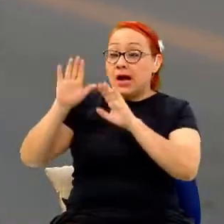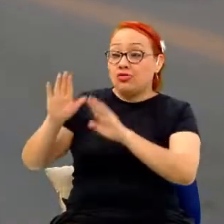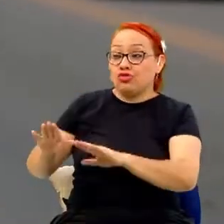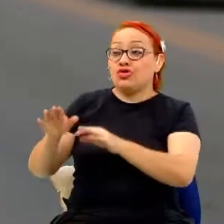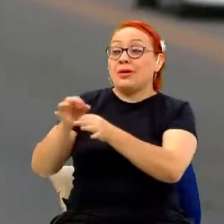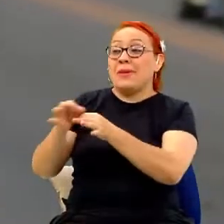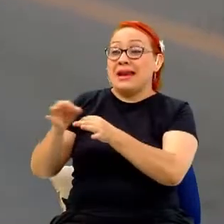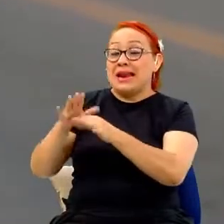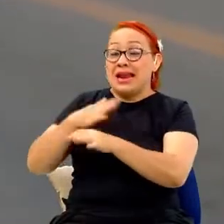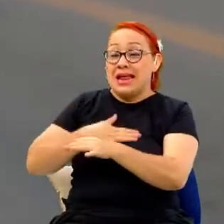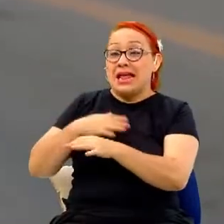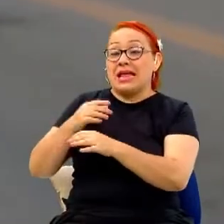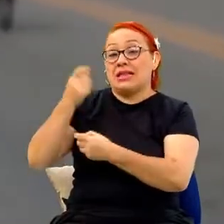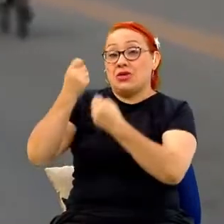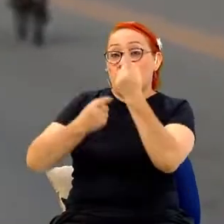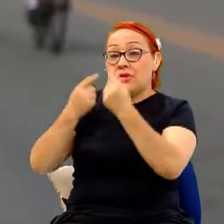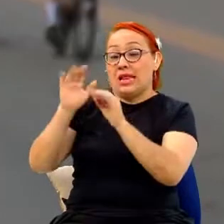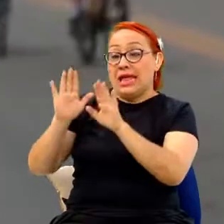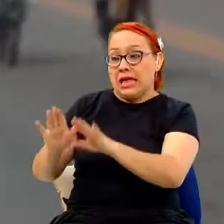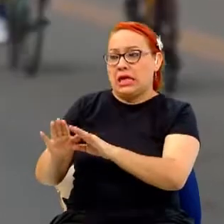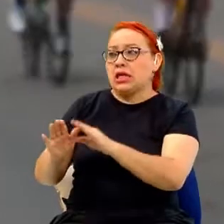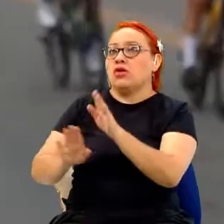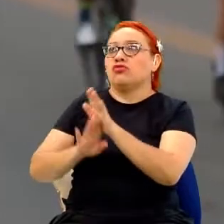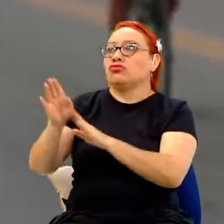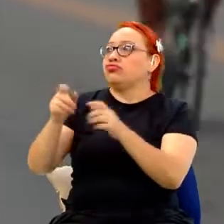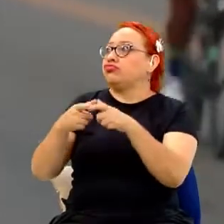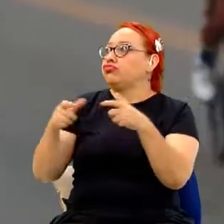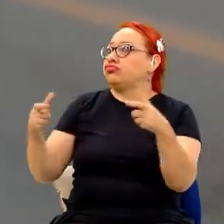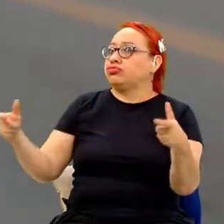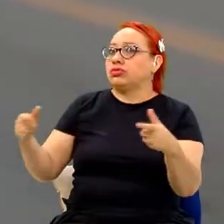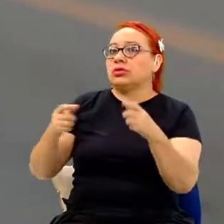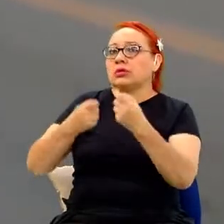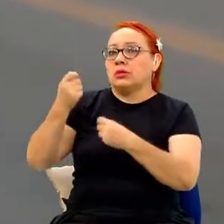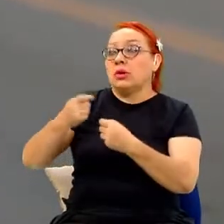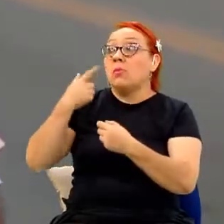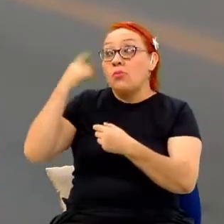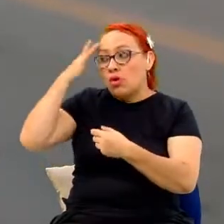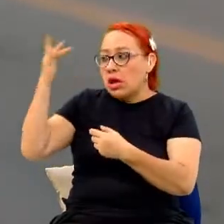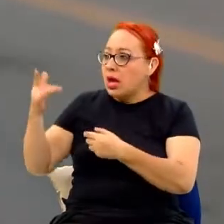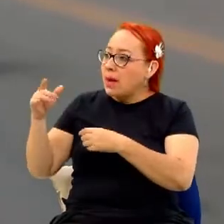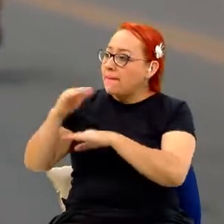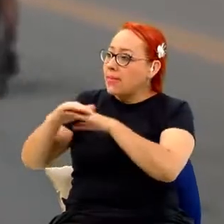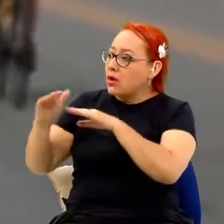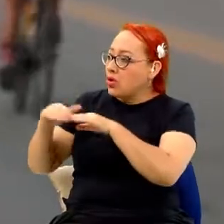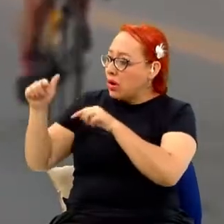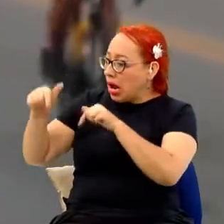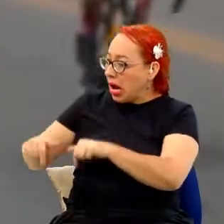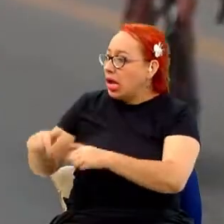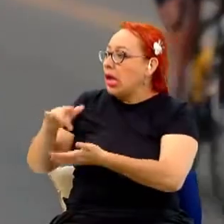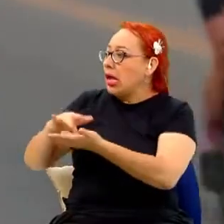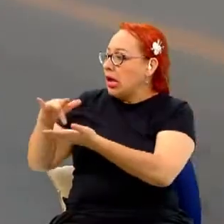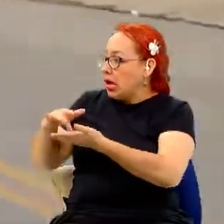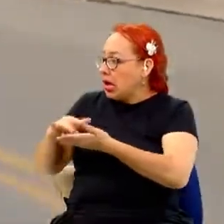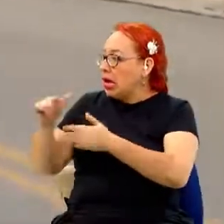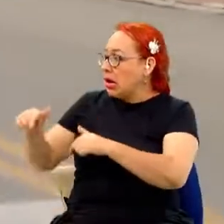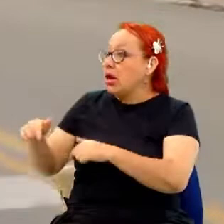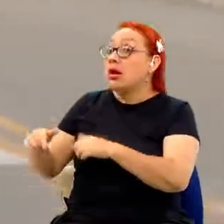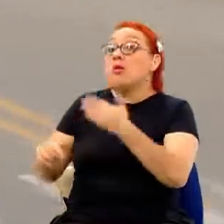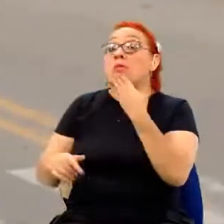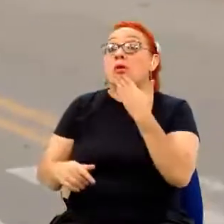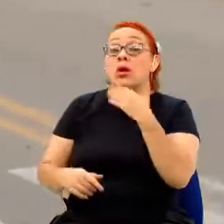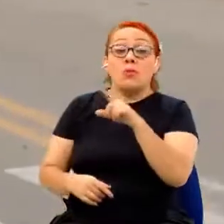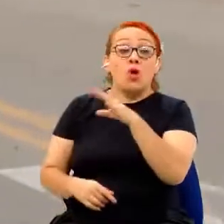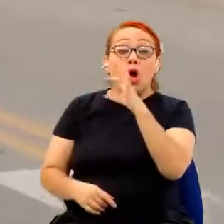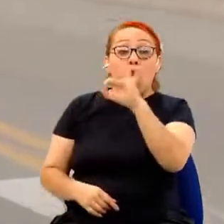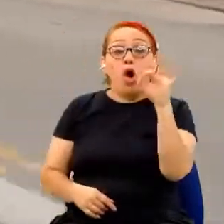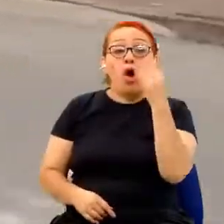departamento, sencillamente del municipio de Barbosa. Sobre todo, algo valioso es que invitamos a la comunidad, a las mujeres, a los hombres, a